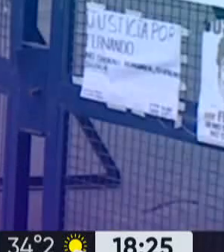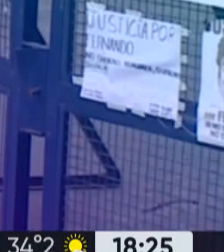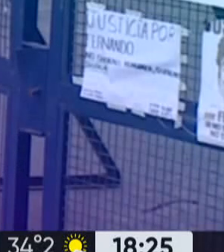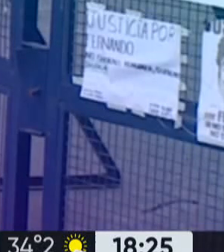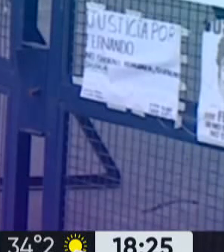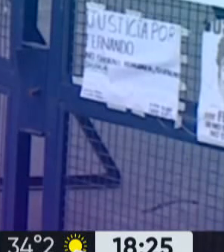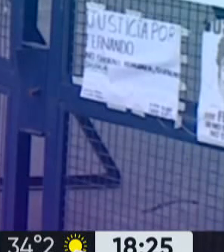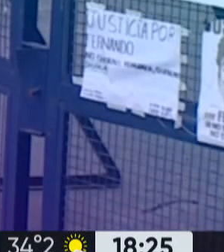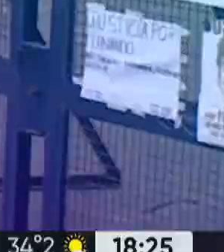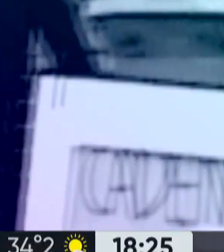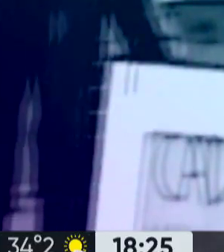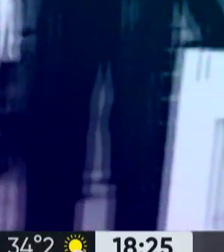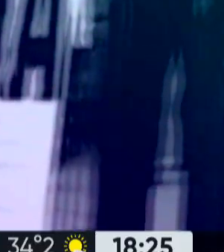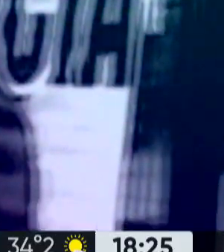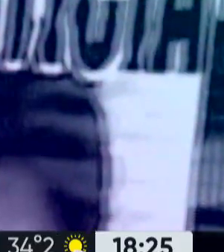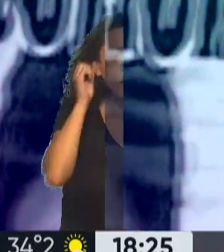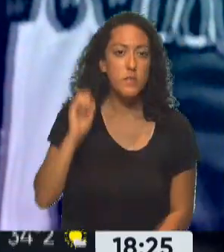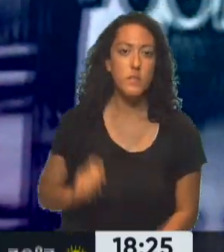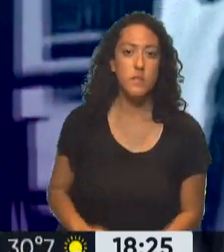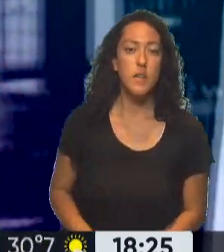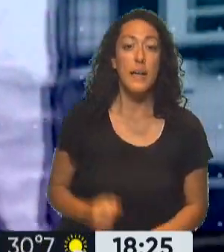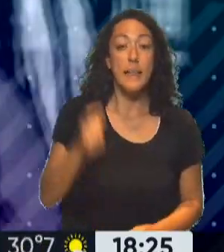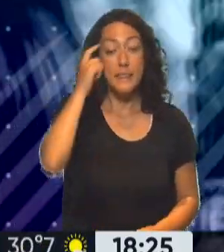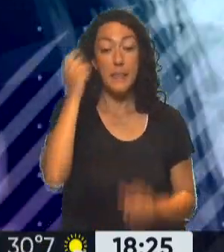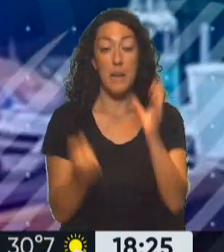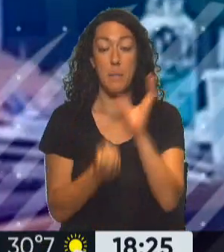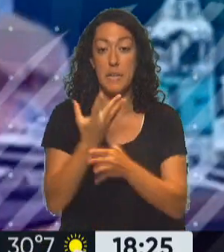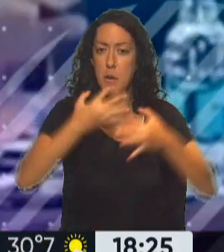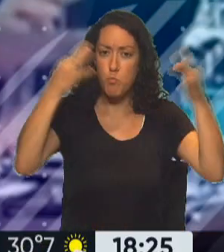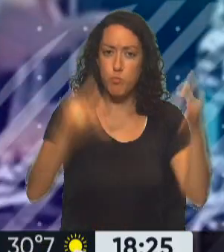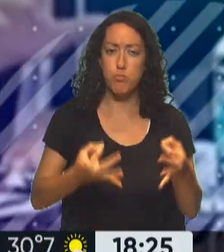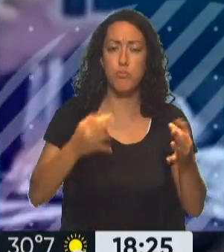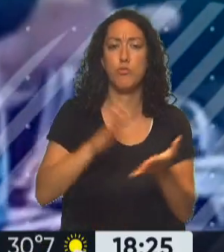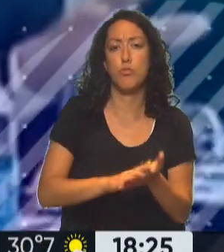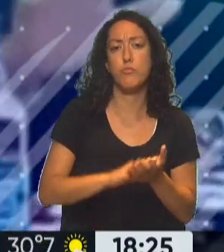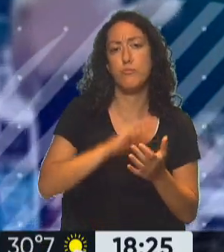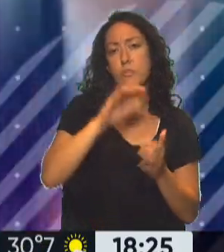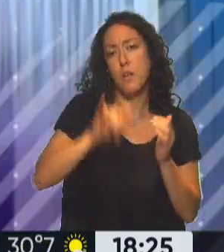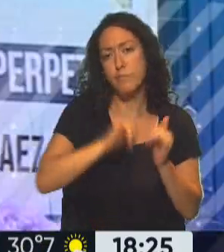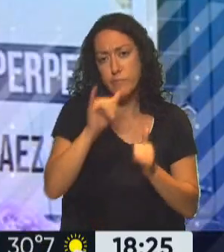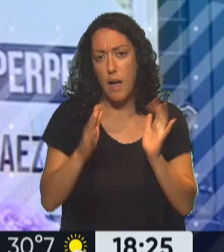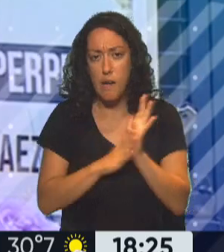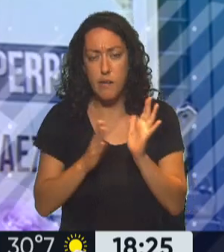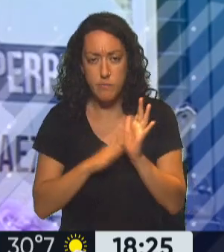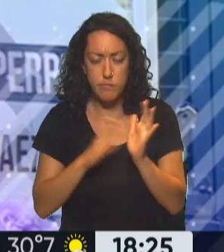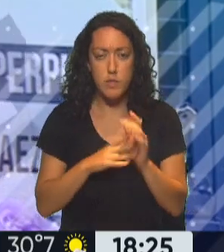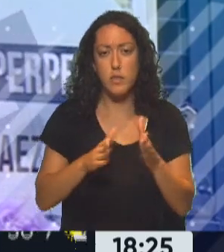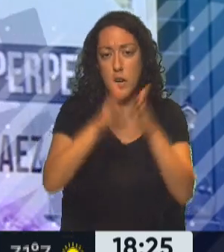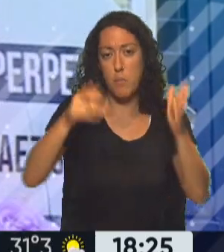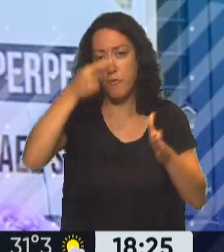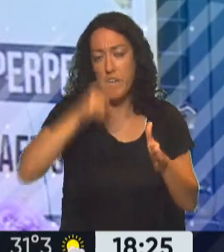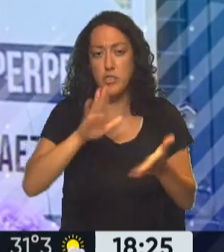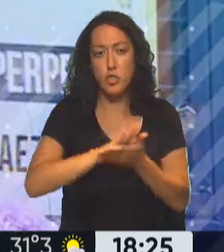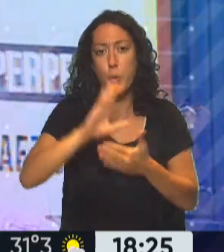10 en punto de la mañana comenzó esta audiencia que tiene que ver con los alegatos. Recordemos que estamos en la parte final del juicio que se sigue tras la muerte de